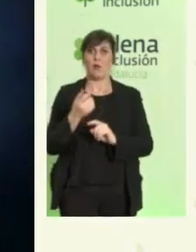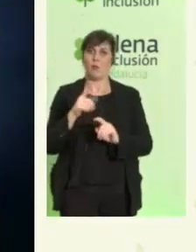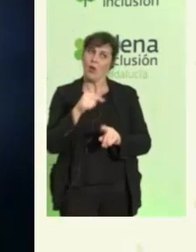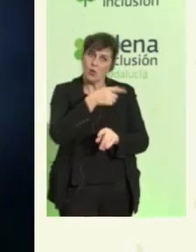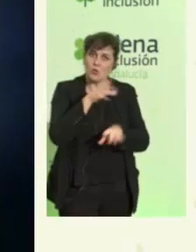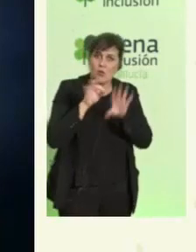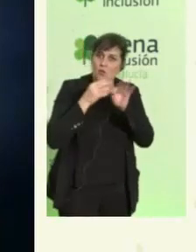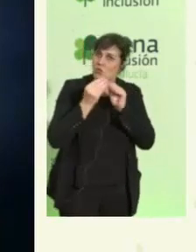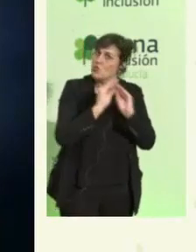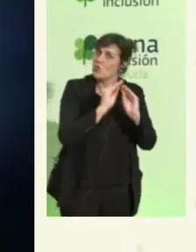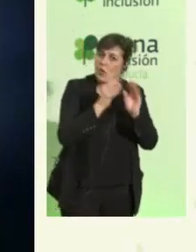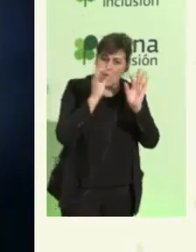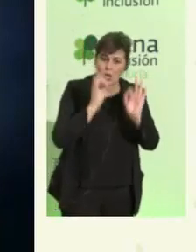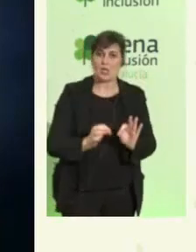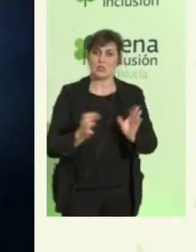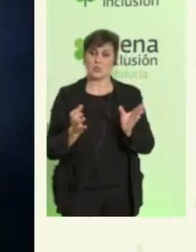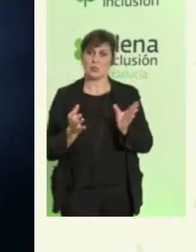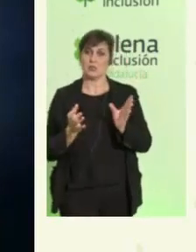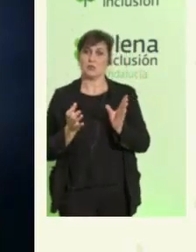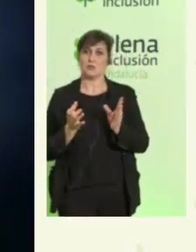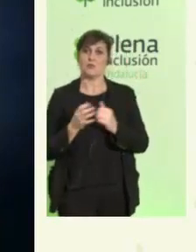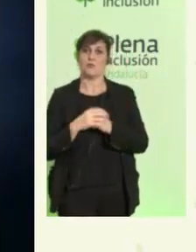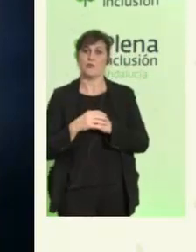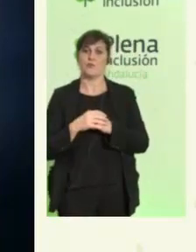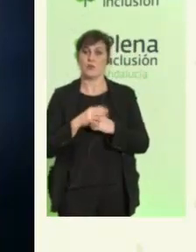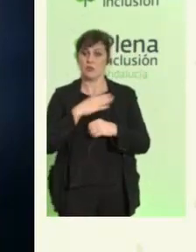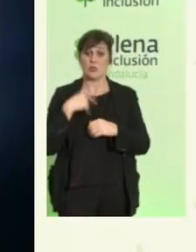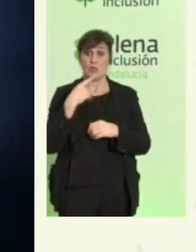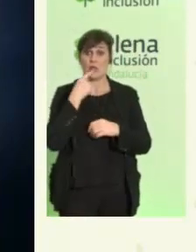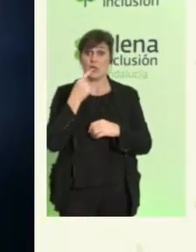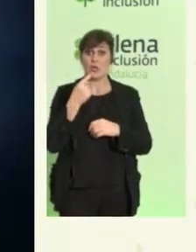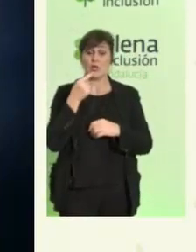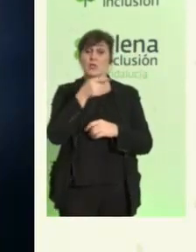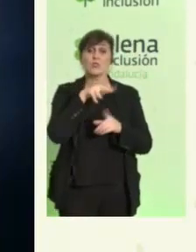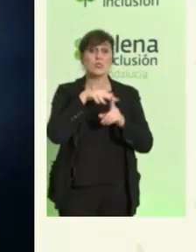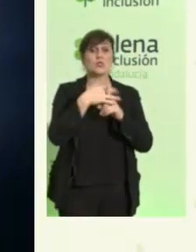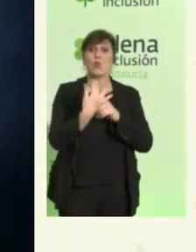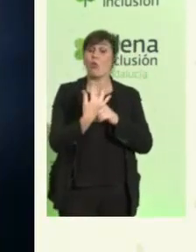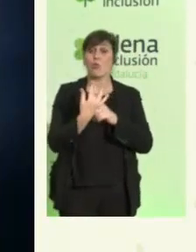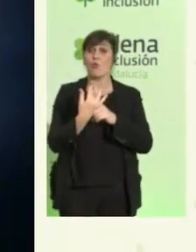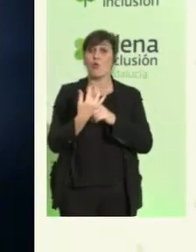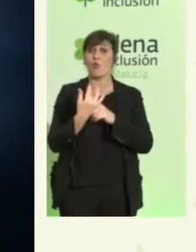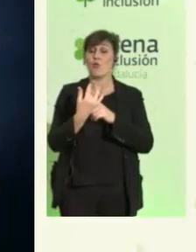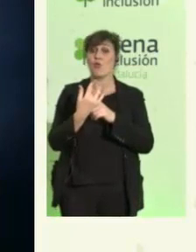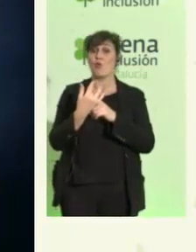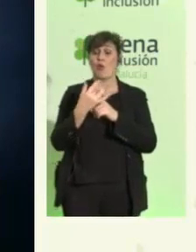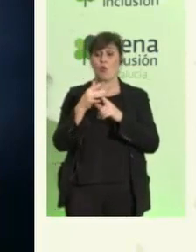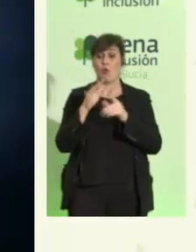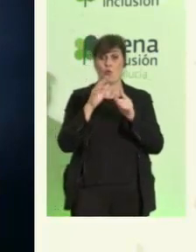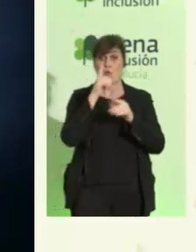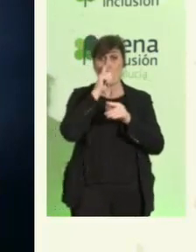sus decisiones. Así que esta situación se alargó durante un año y las cosas